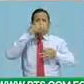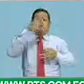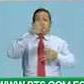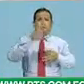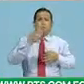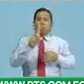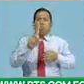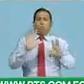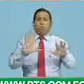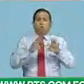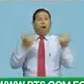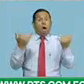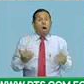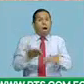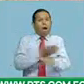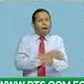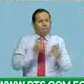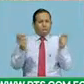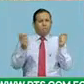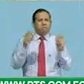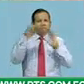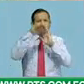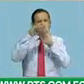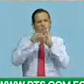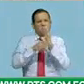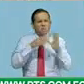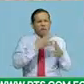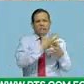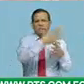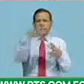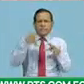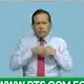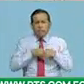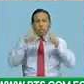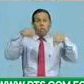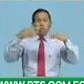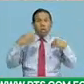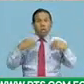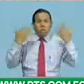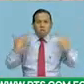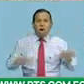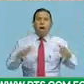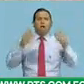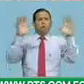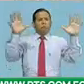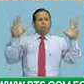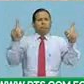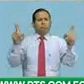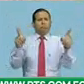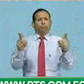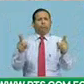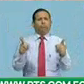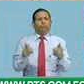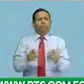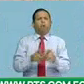correctas. Las reglas que se pusieron en Guayaquil dieron resultados. Ahora tenemos una tasa de contagio de